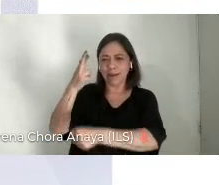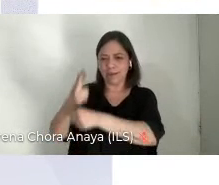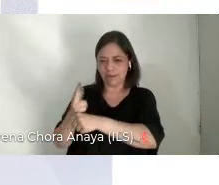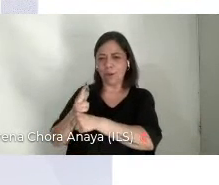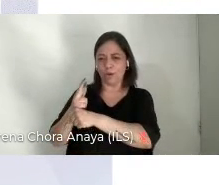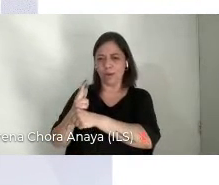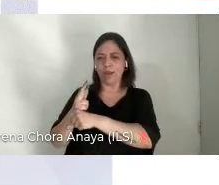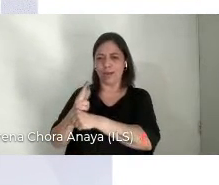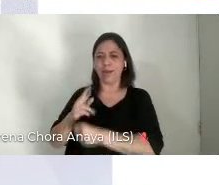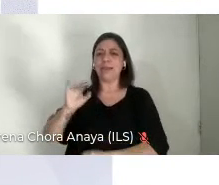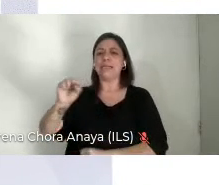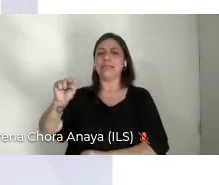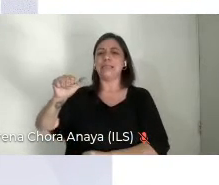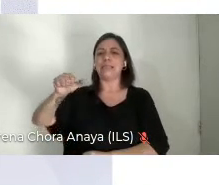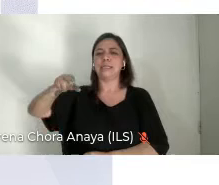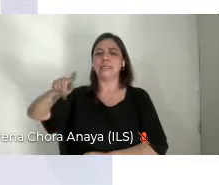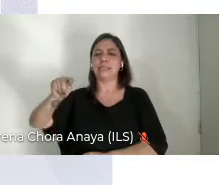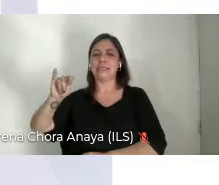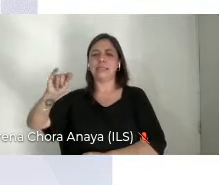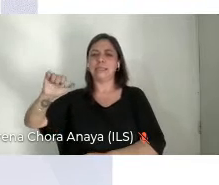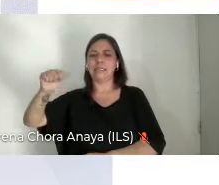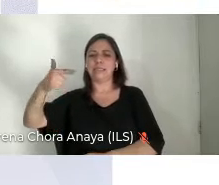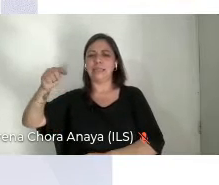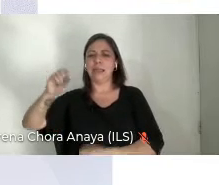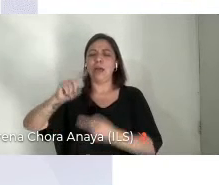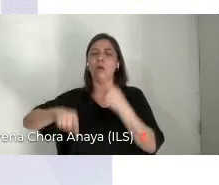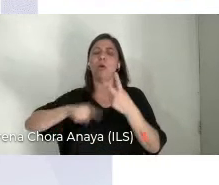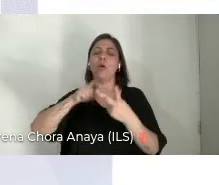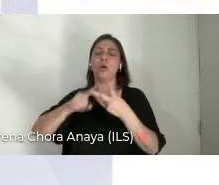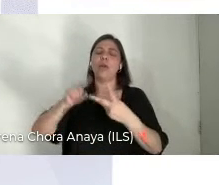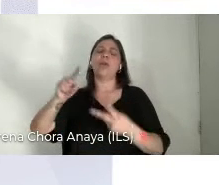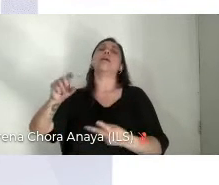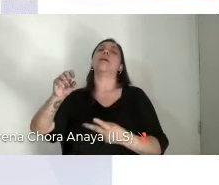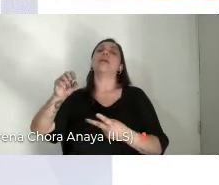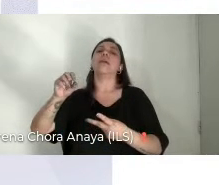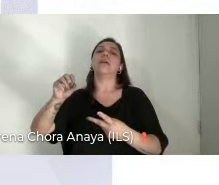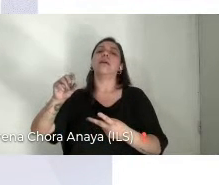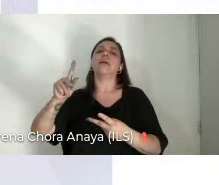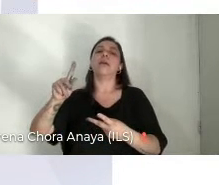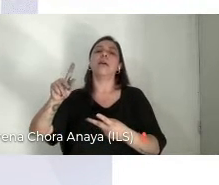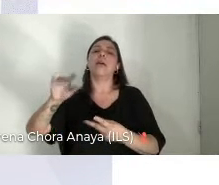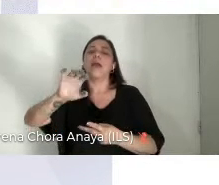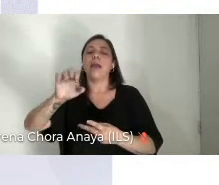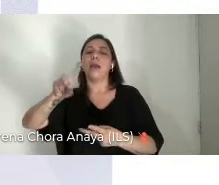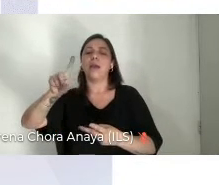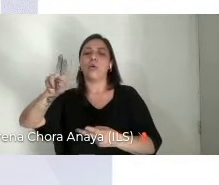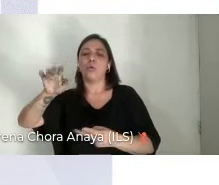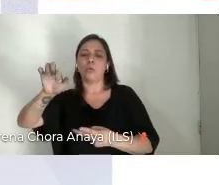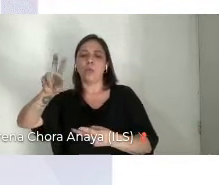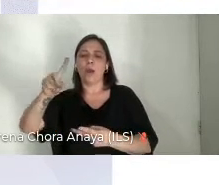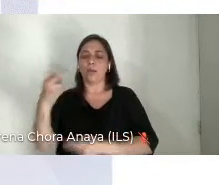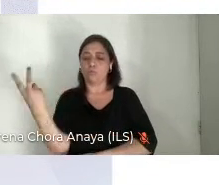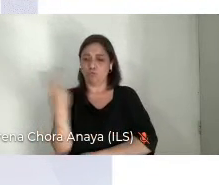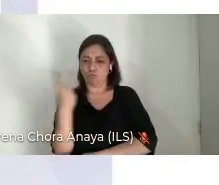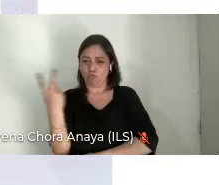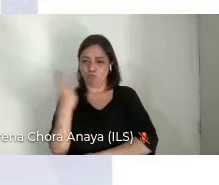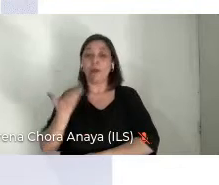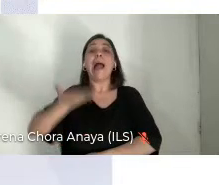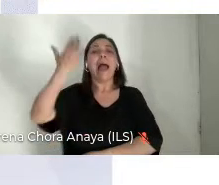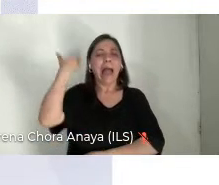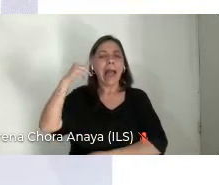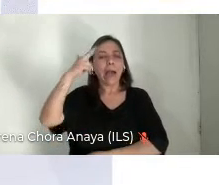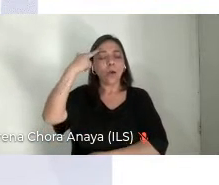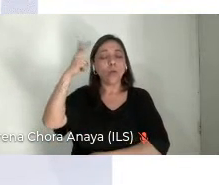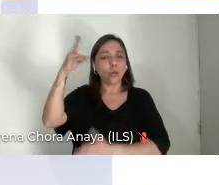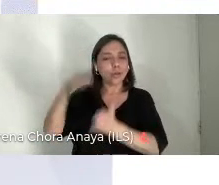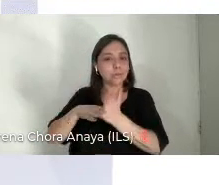cooperación, Juan Eduardo Trom, haciendo precisamente esos talleres. Recuerden que estábamos además 2020, plena pandemia, en marzo